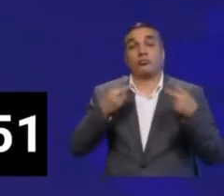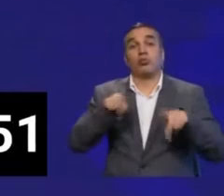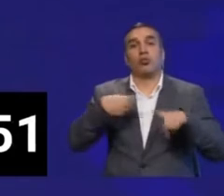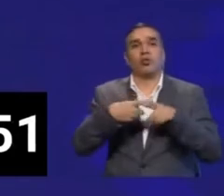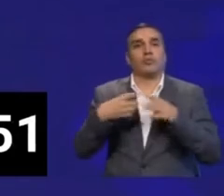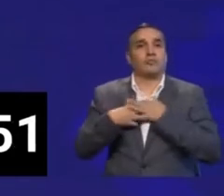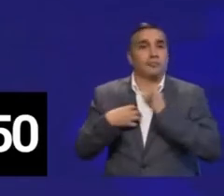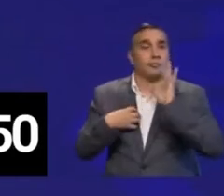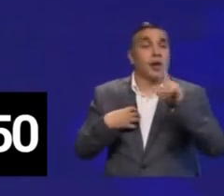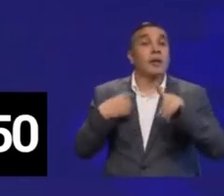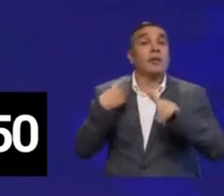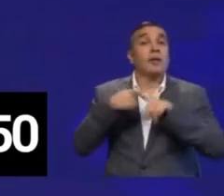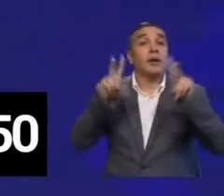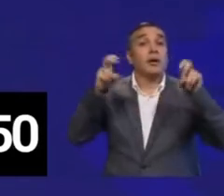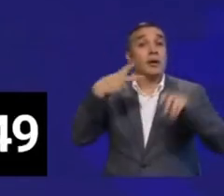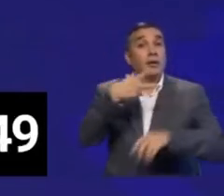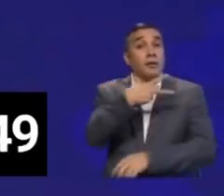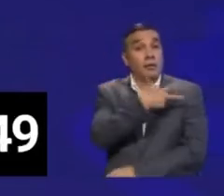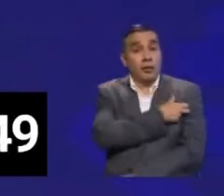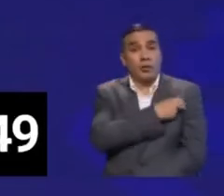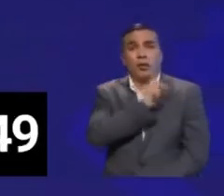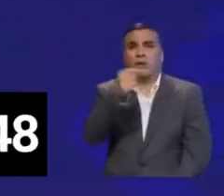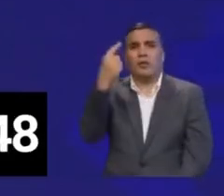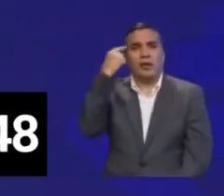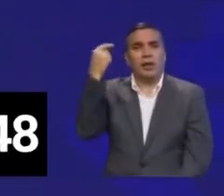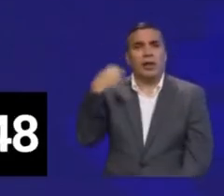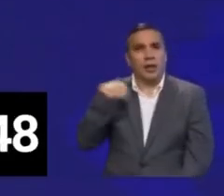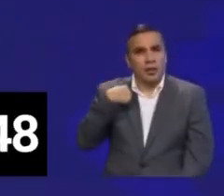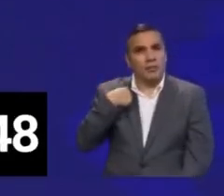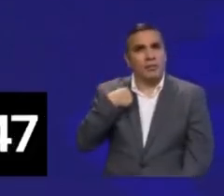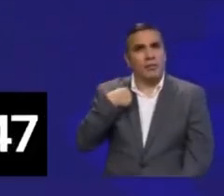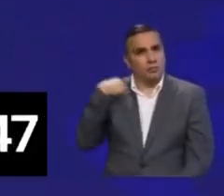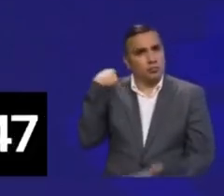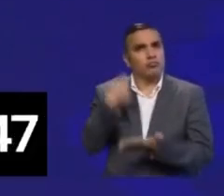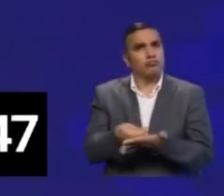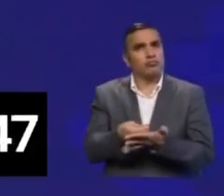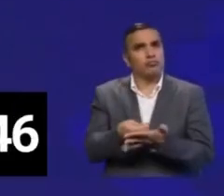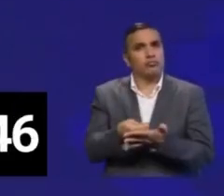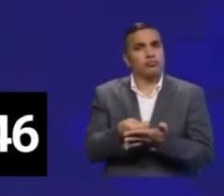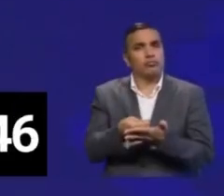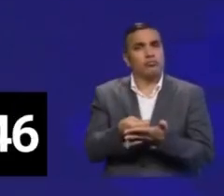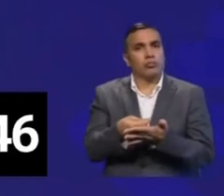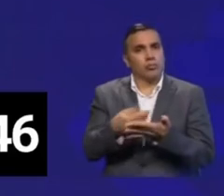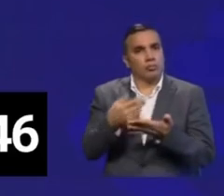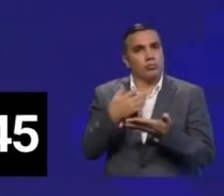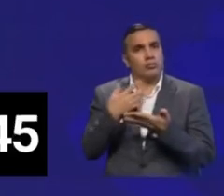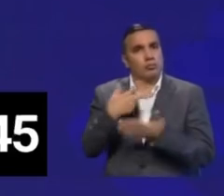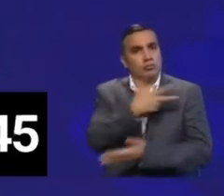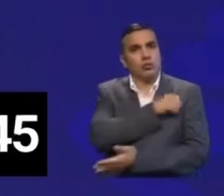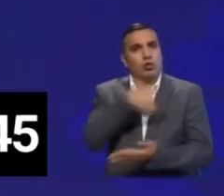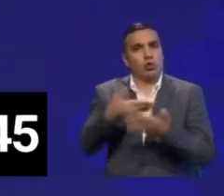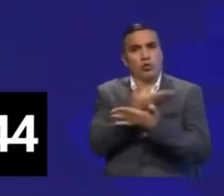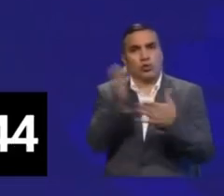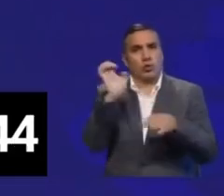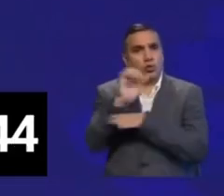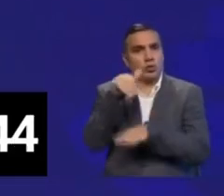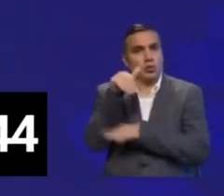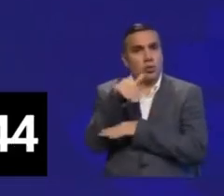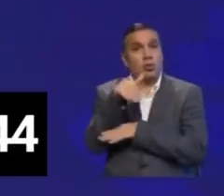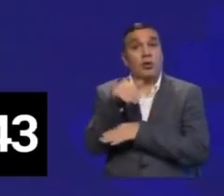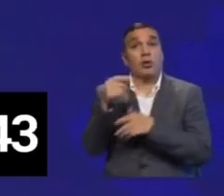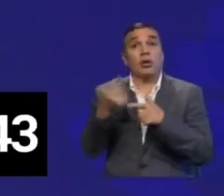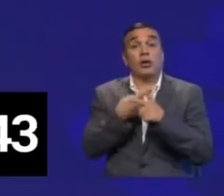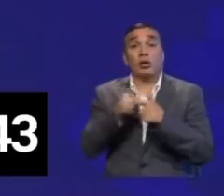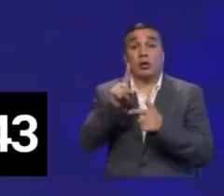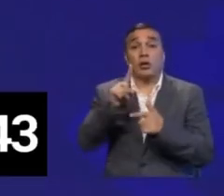pandemia. Pero en relación a las vacunas, el Estado tiene que traerlas, el Estado tiene que asegurar las vacunas a la población ecuatoriana y